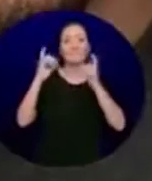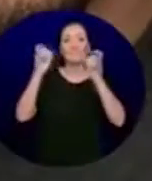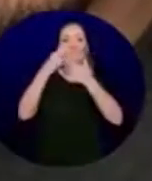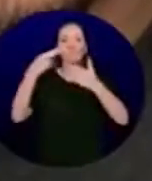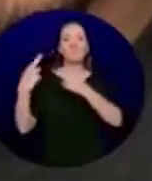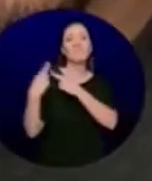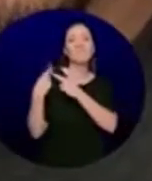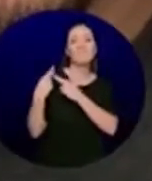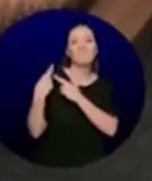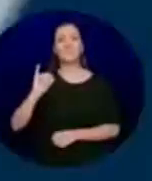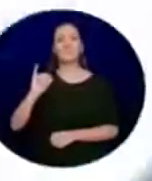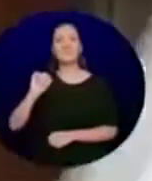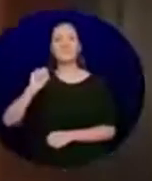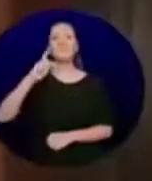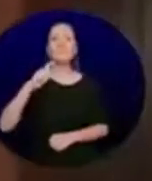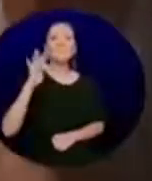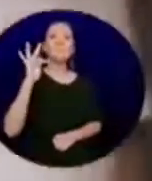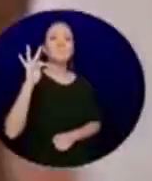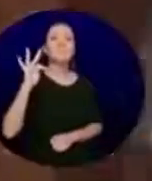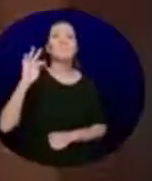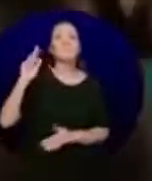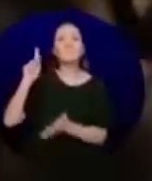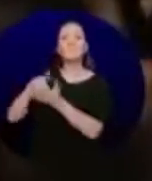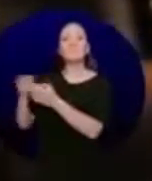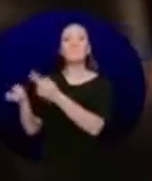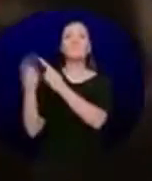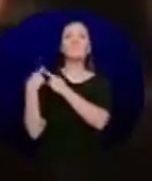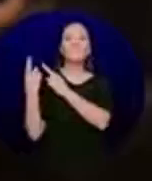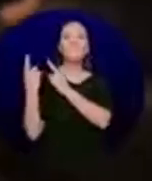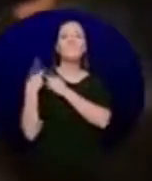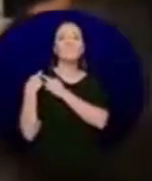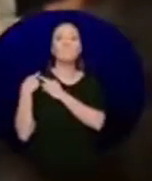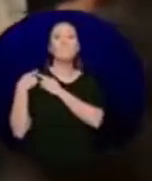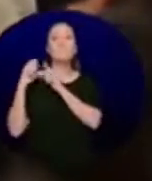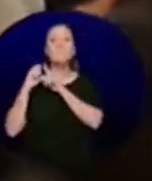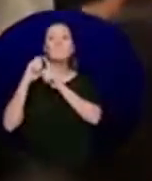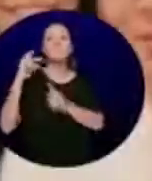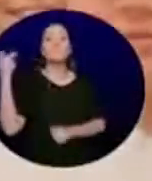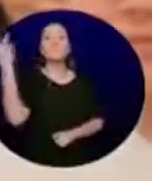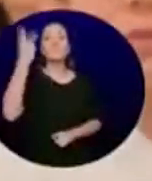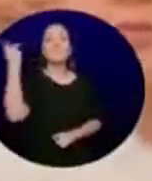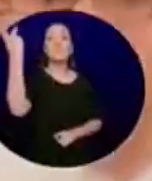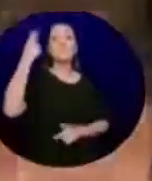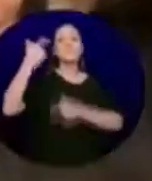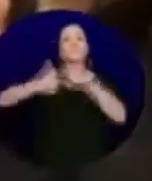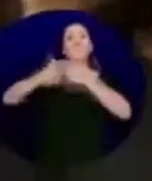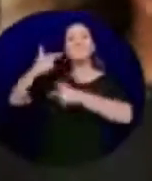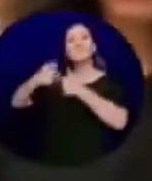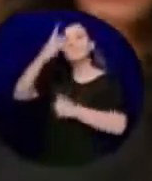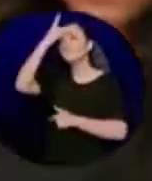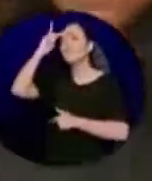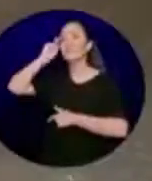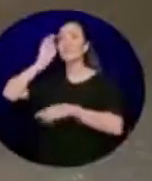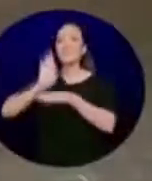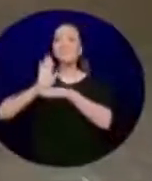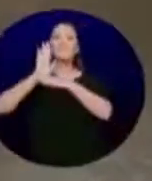todo tipo de propuestas para el país que enfrenta los comicios más inciertos de las últimas décadas cuando falta poco más de